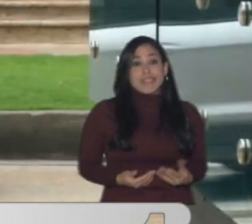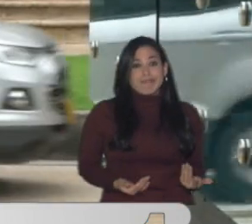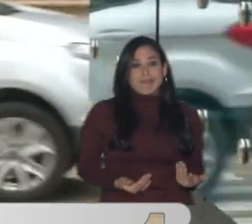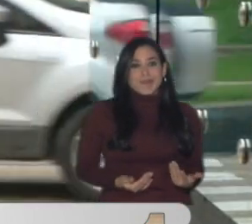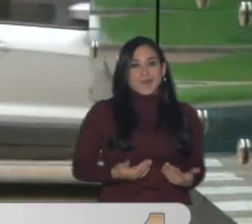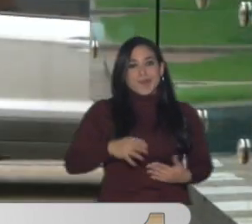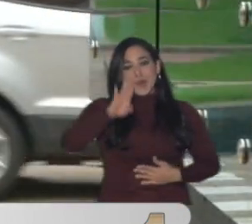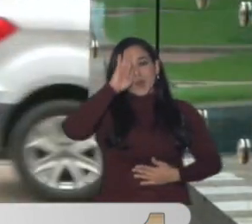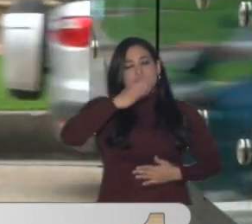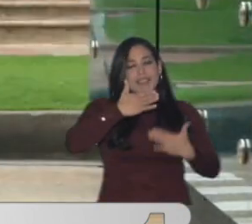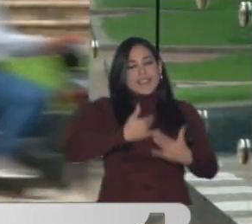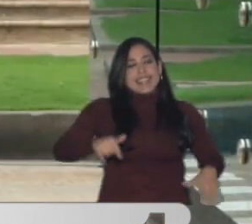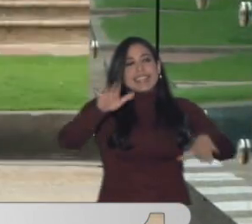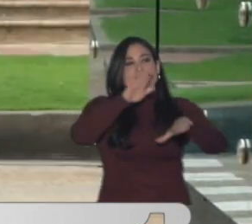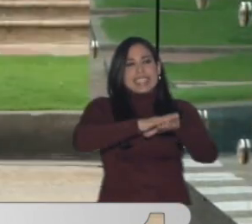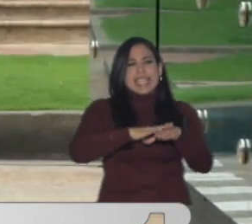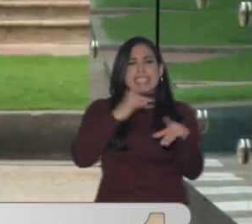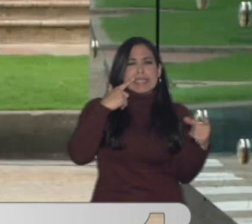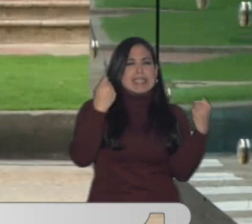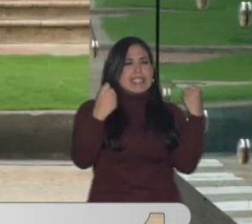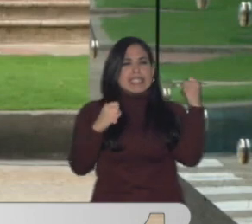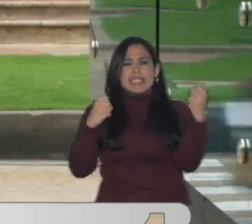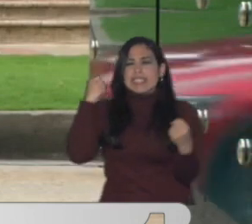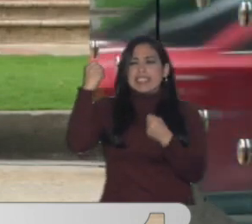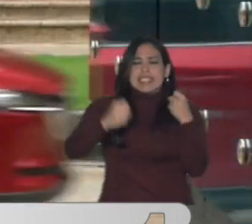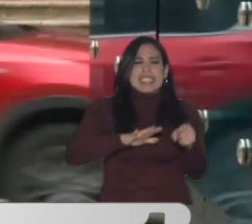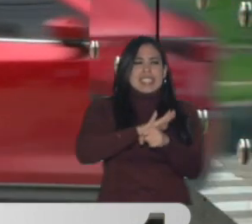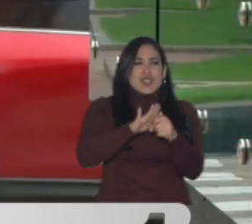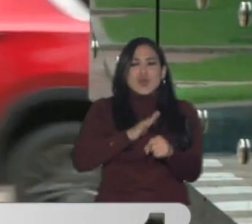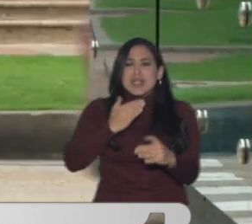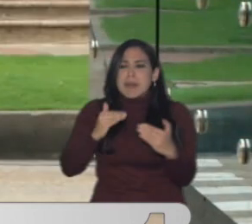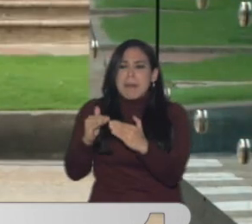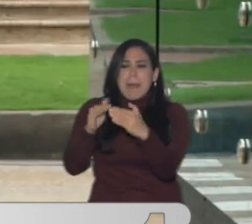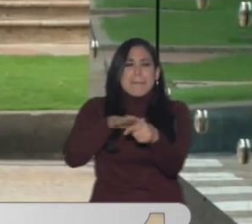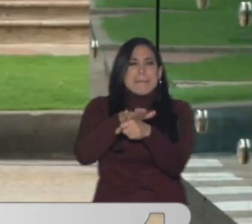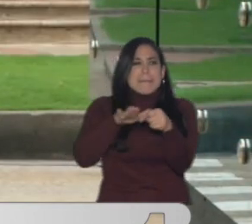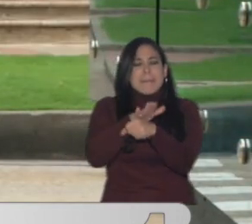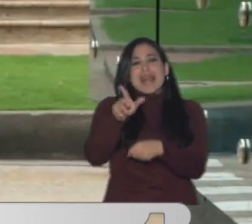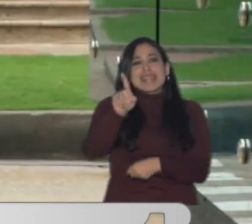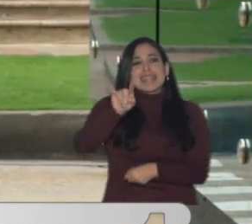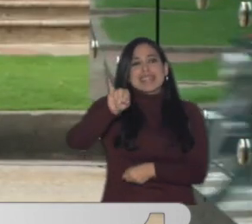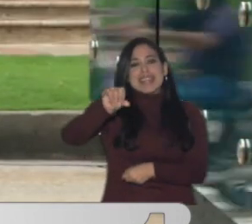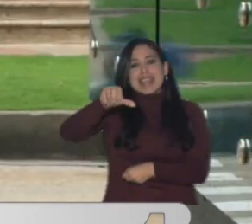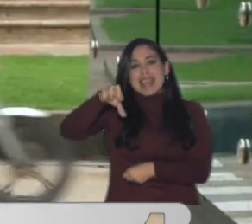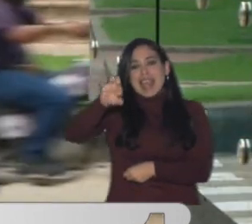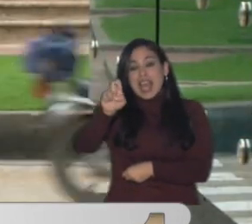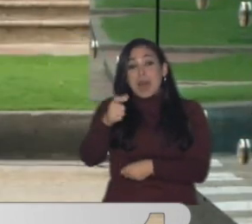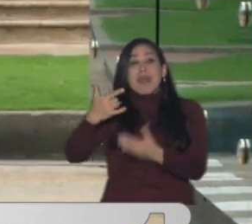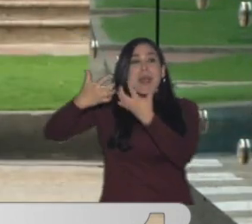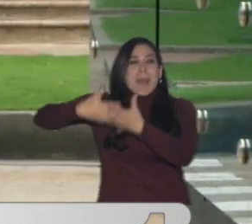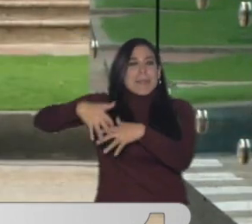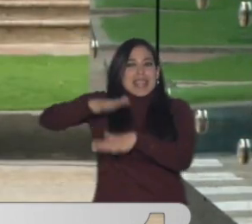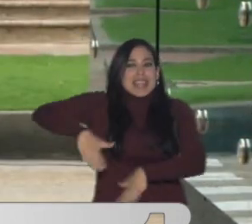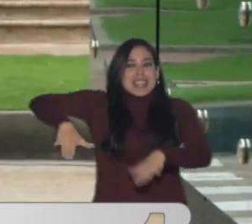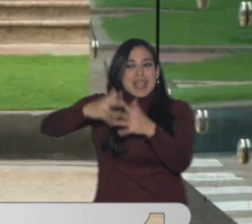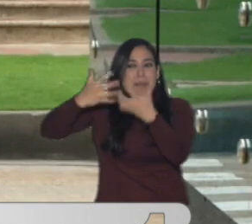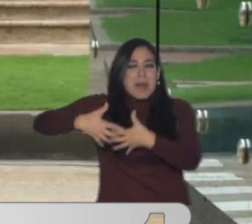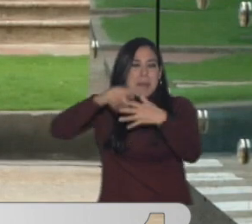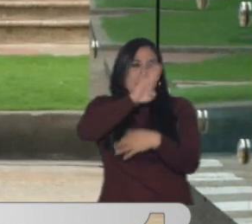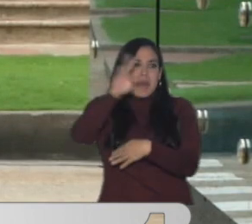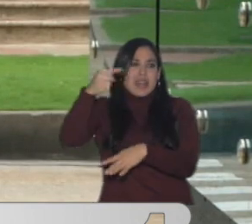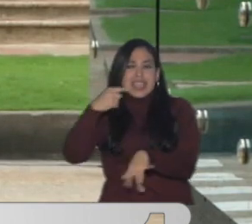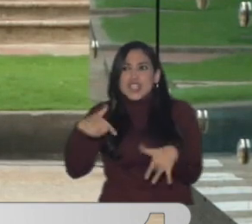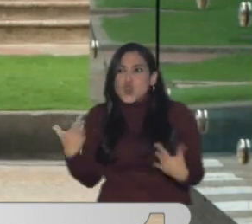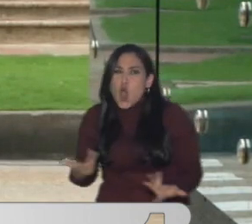Muchas gracias, muy buenas tardes. Fueron momentos de angustias los que vivieron habitantes del barrio Siape, en la zona industrial de Barranquilla,